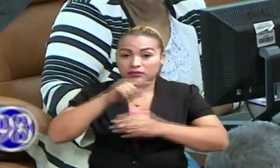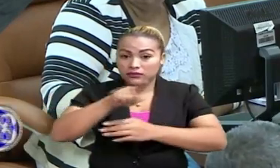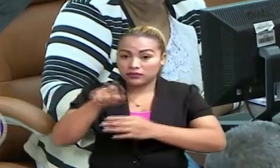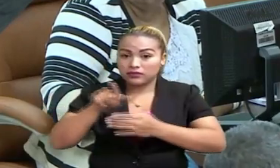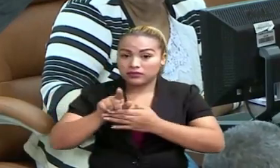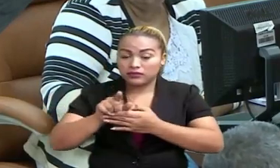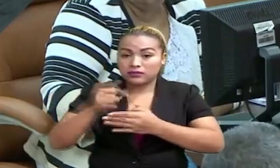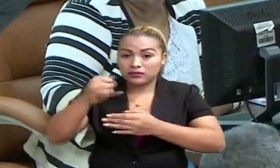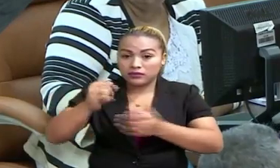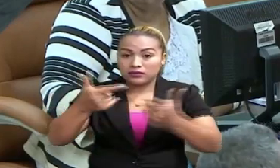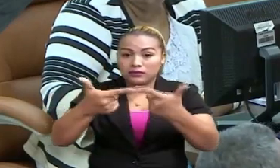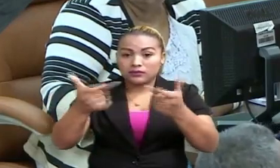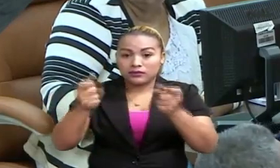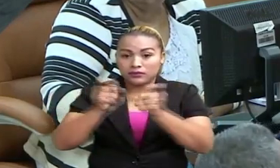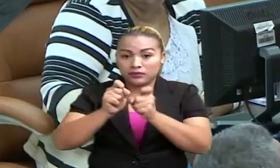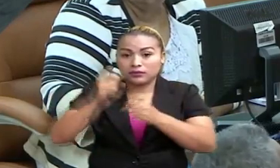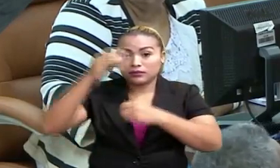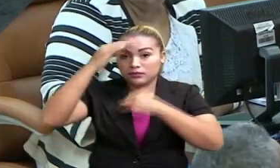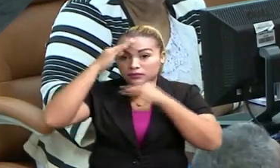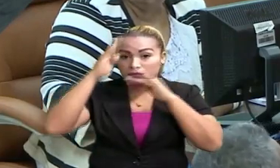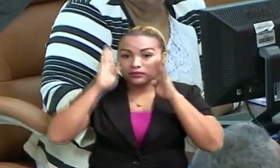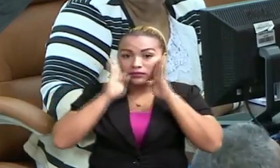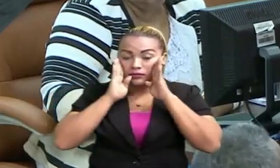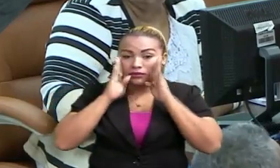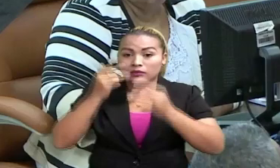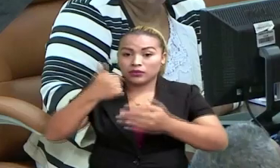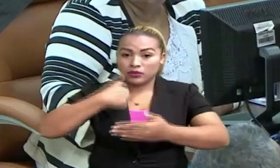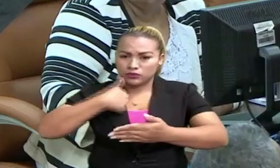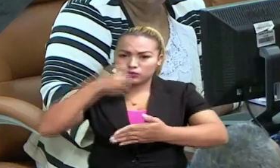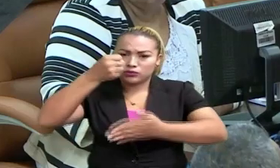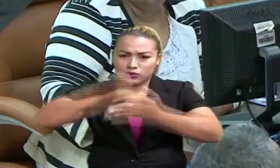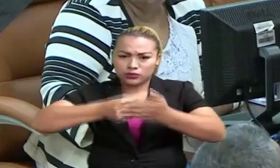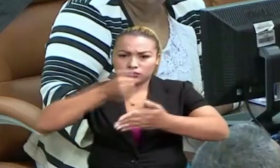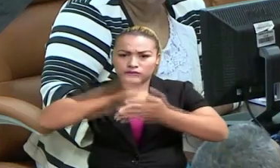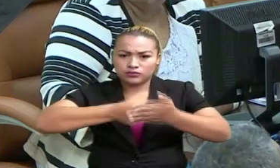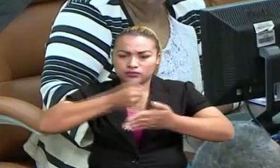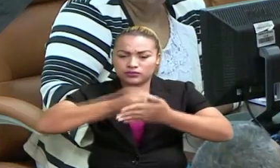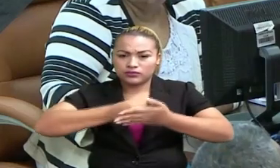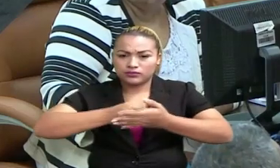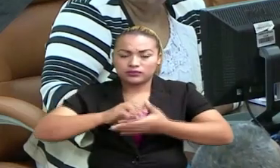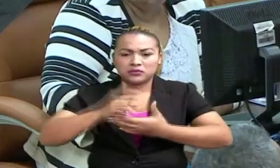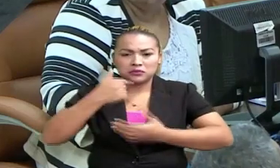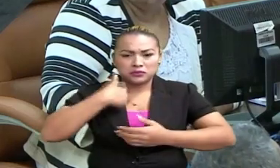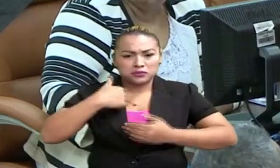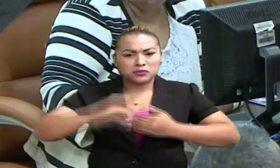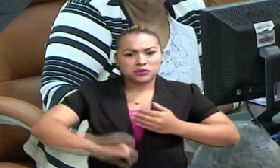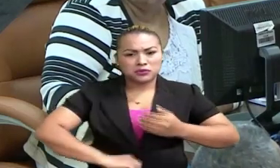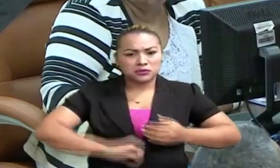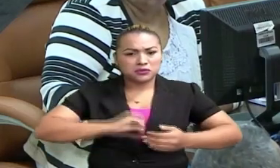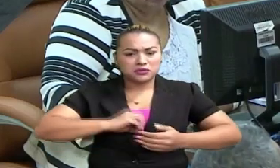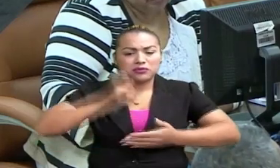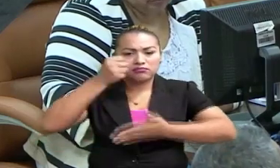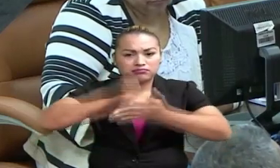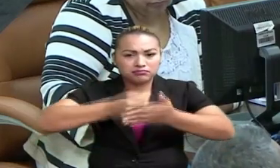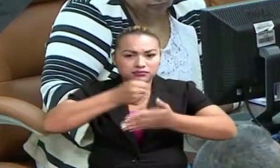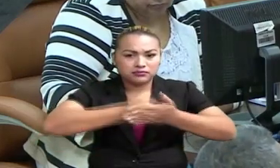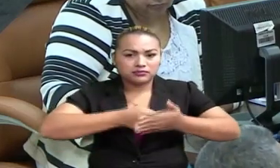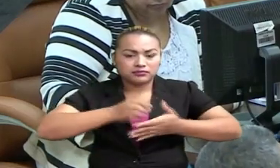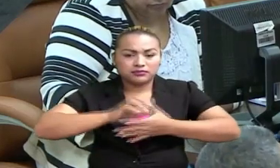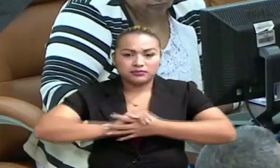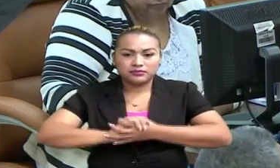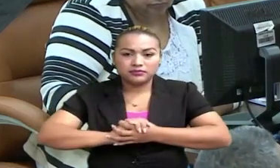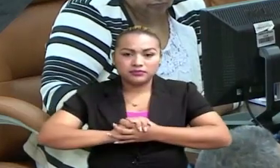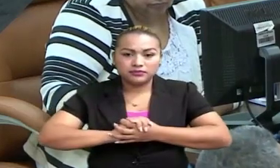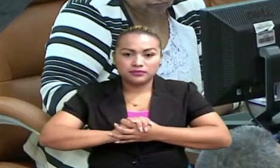Ese es el sector privado que yo defiendo y me enorgullezco de defenderlo,